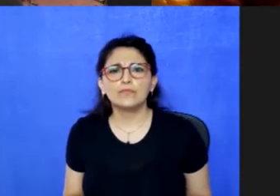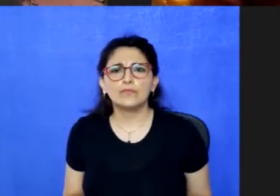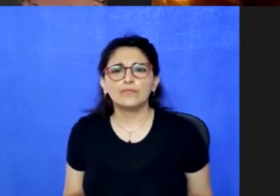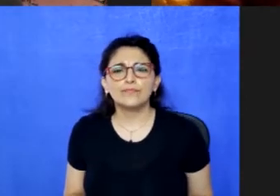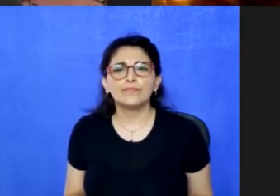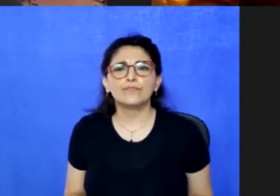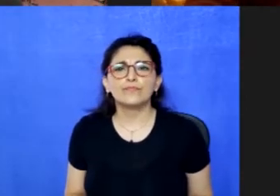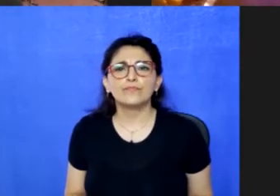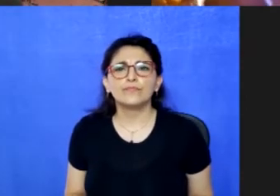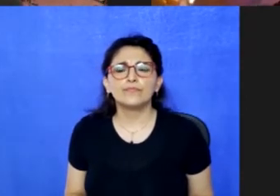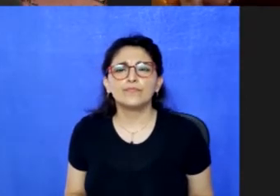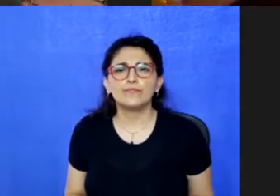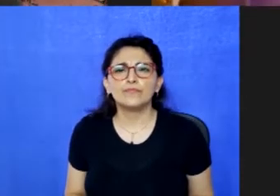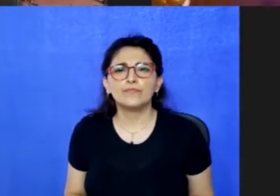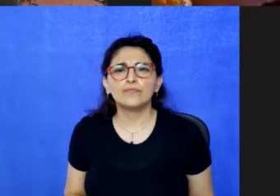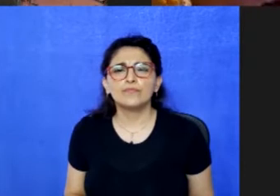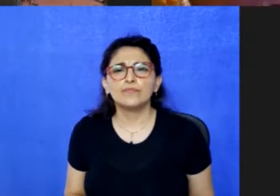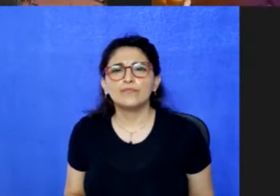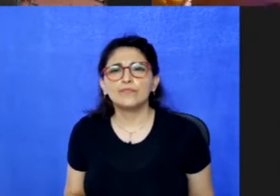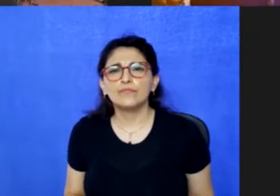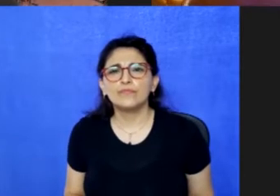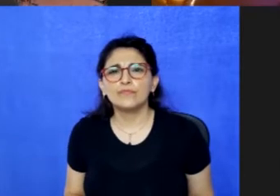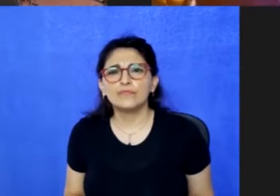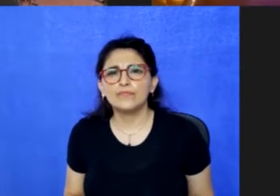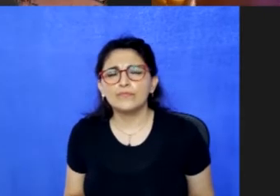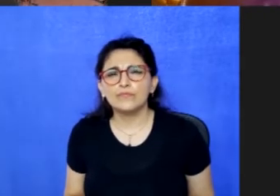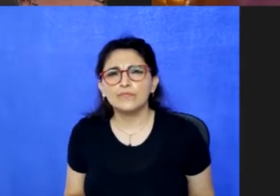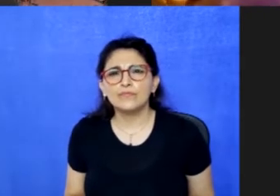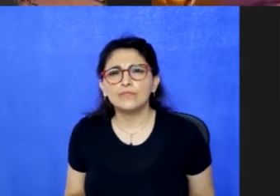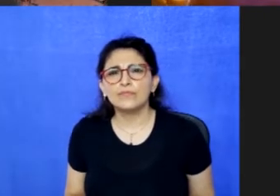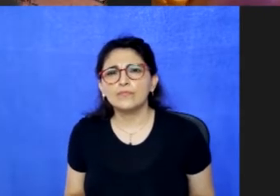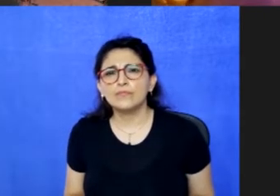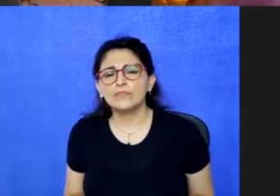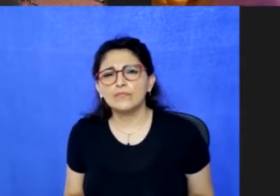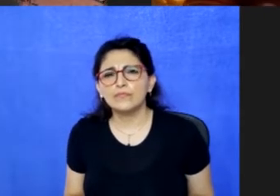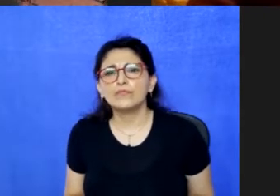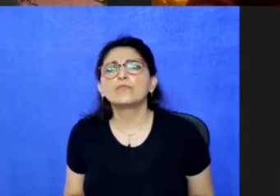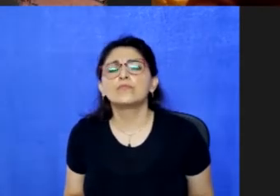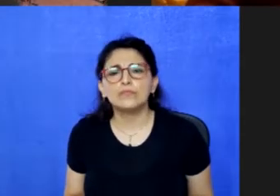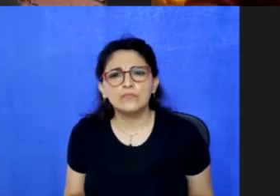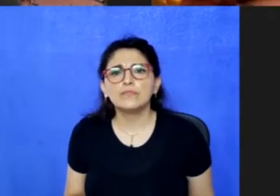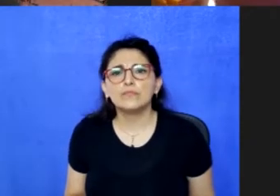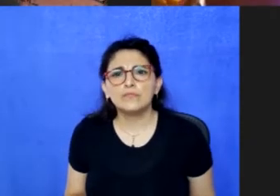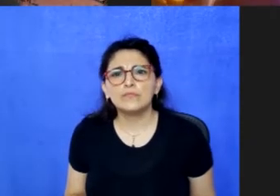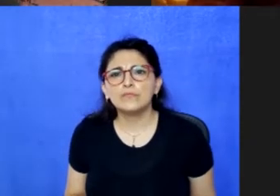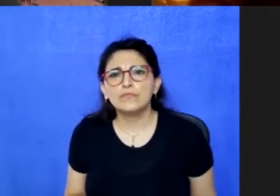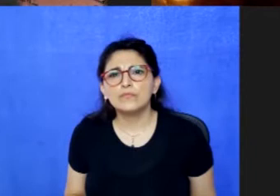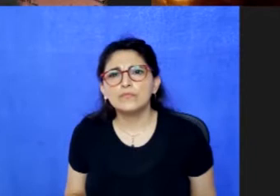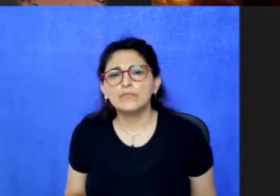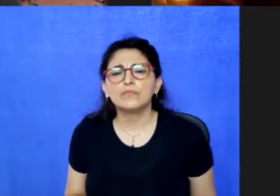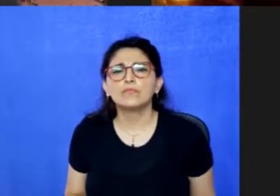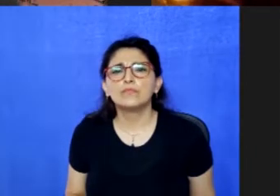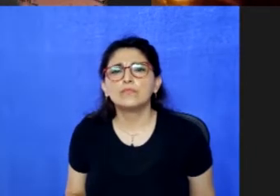es todo revisto, refaccionado para los ítalos argentinos. No es, muy